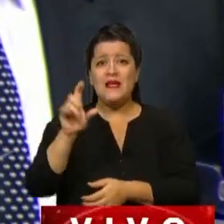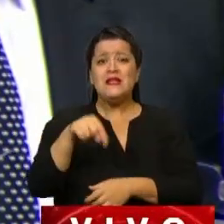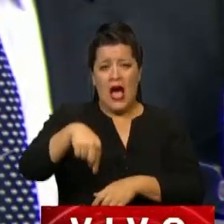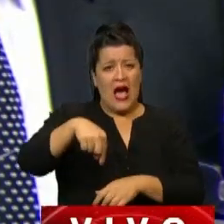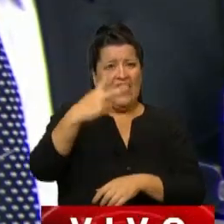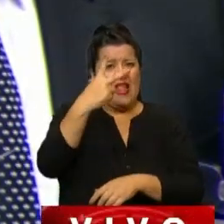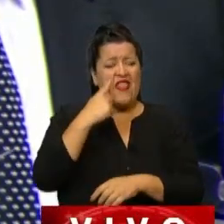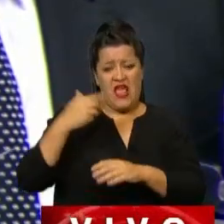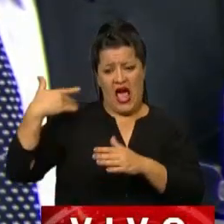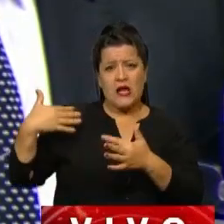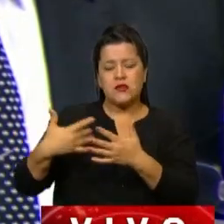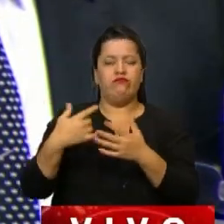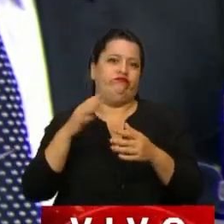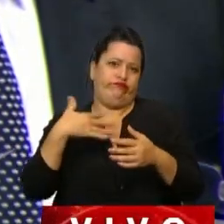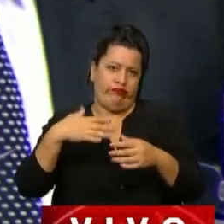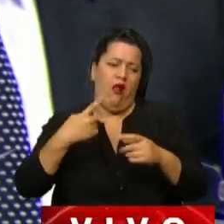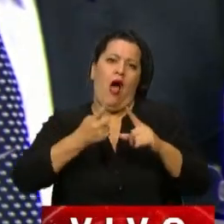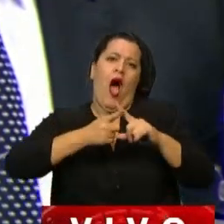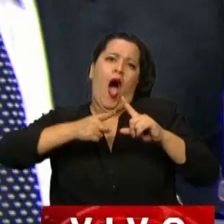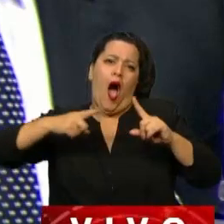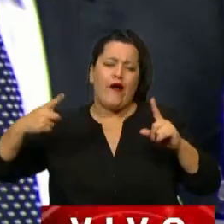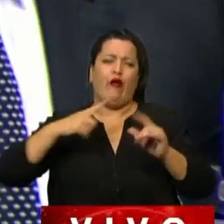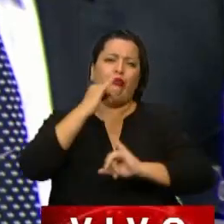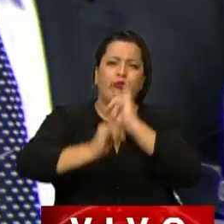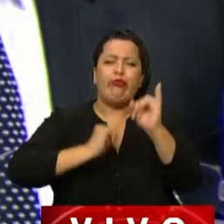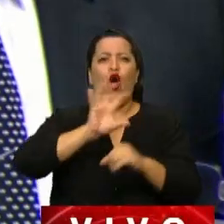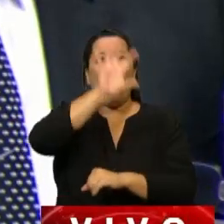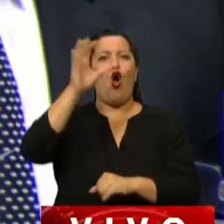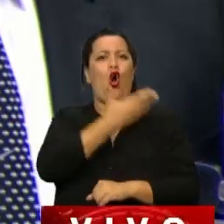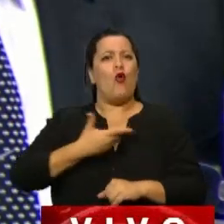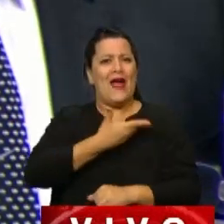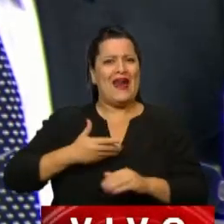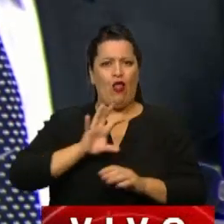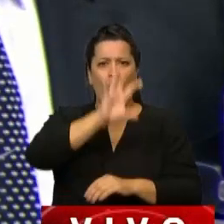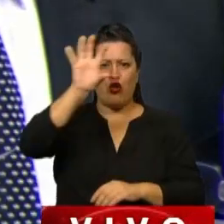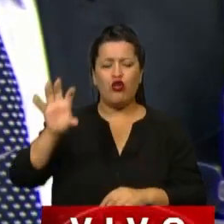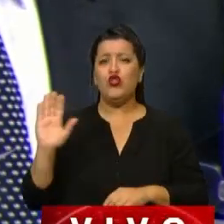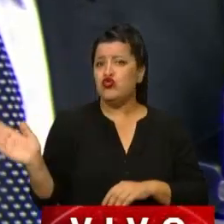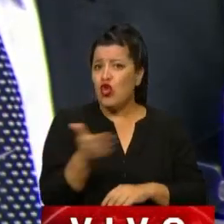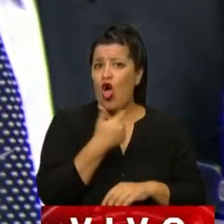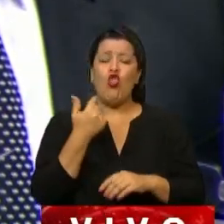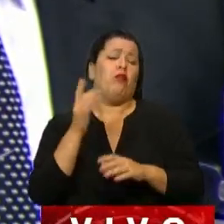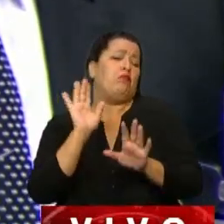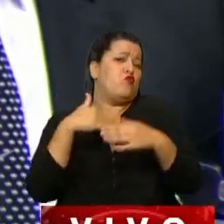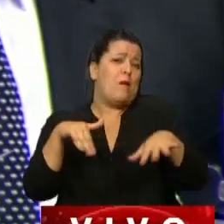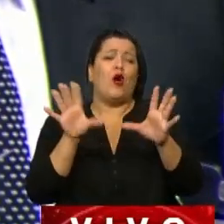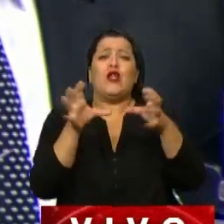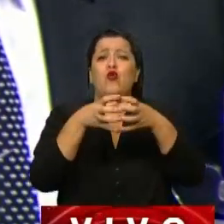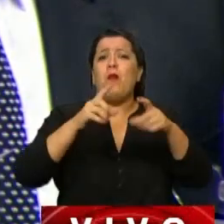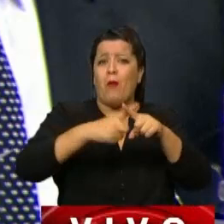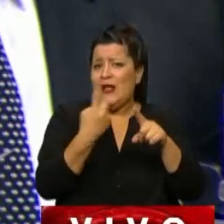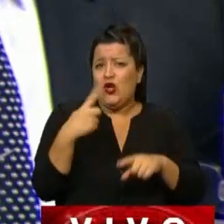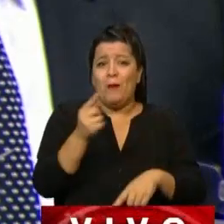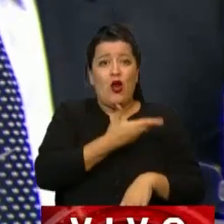jornadas, largas jornadas que tuvimos, a nuestros gobernadores, todos ellos, más allá del color político,